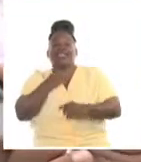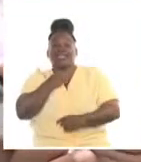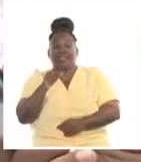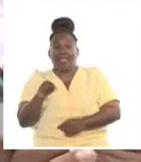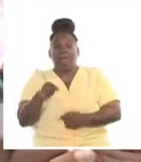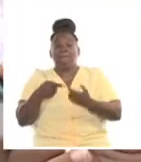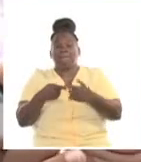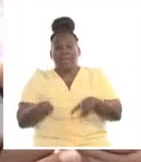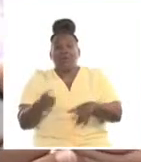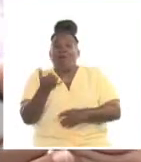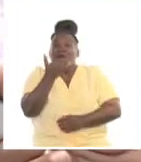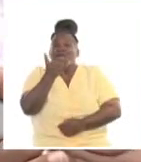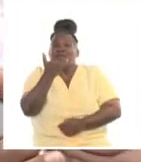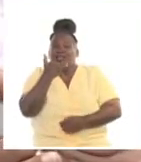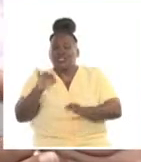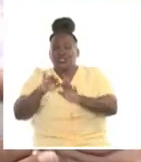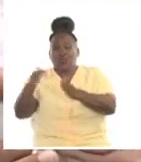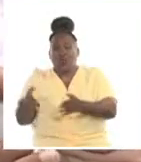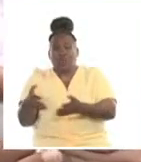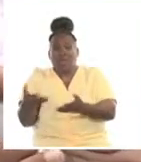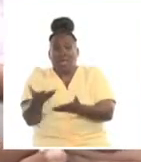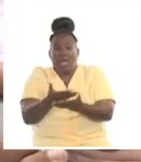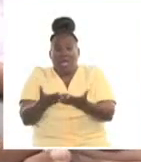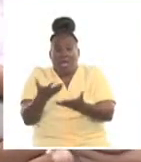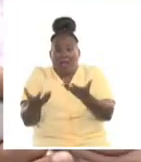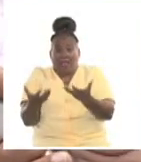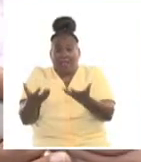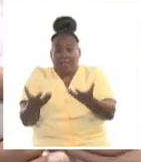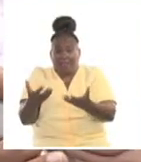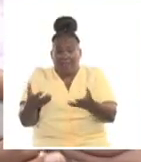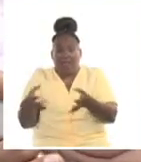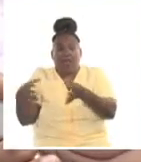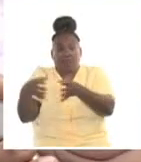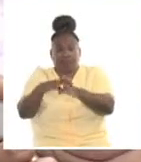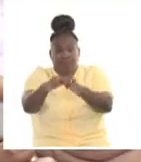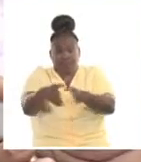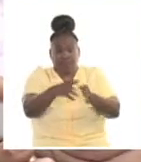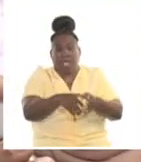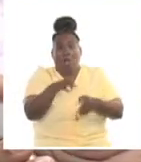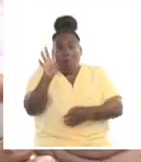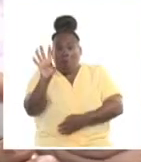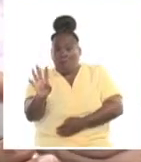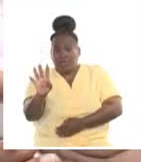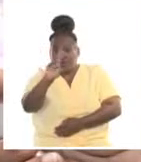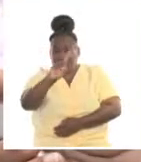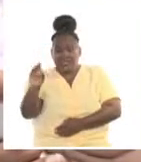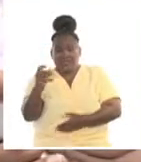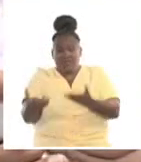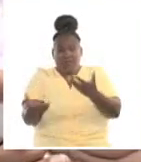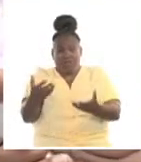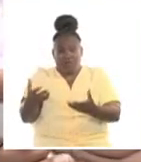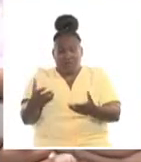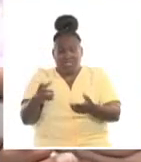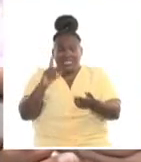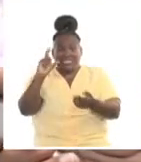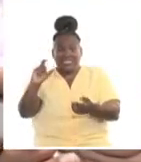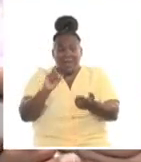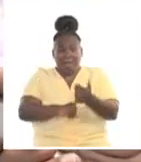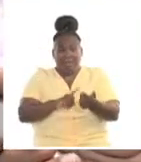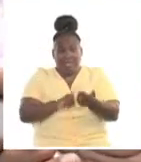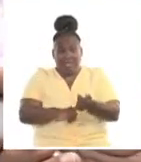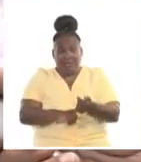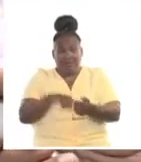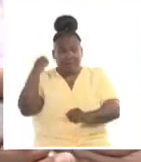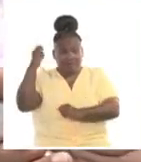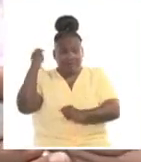salidero en la caldera de la unidad número 4 de la termoeléctrica de Cienfuegos, Carlos Manuel de Césped, que tenemos que sacarla ahora en